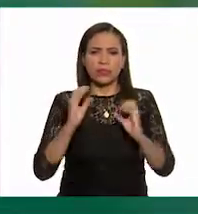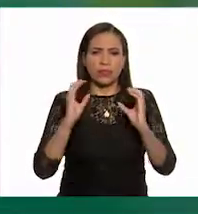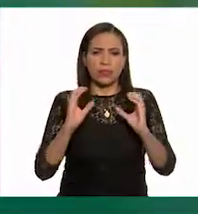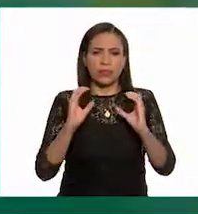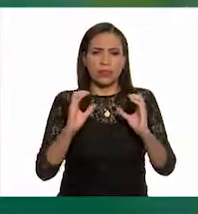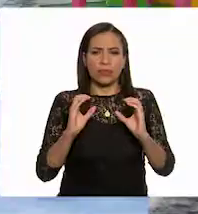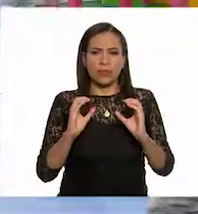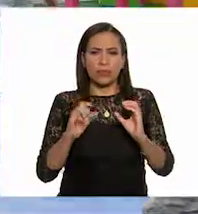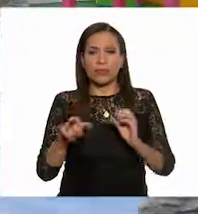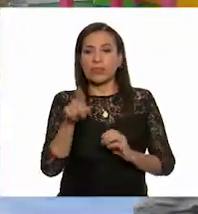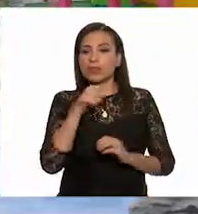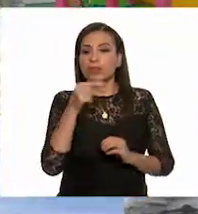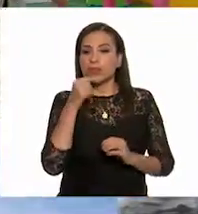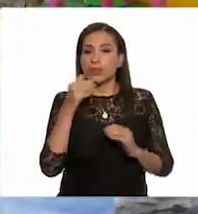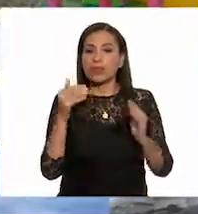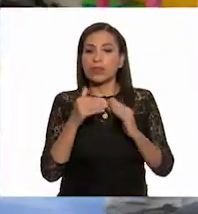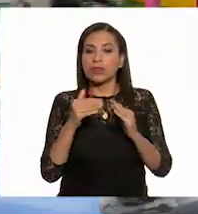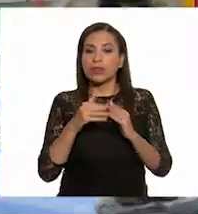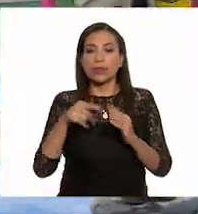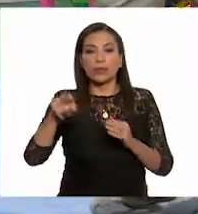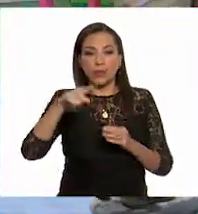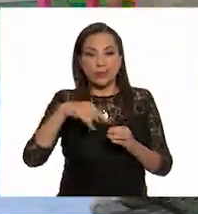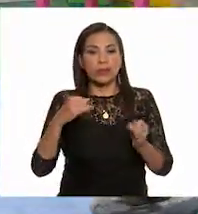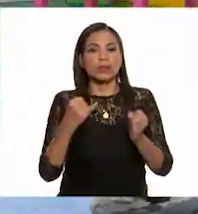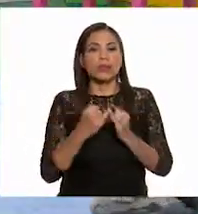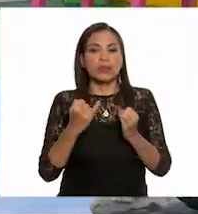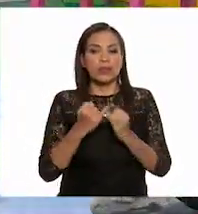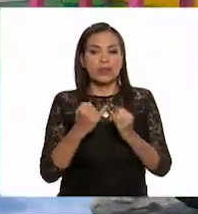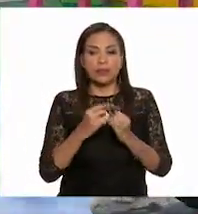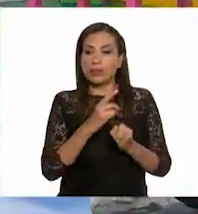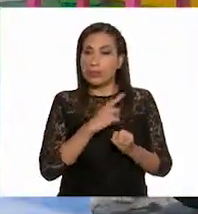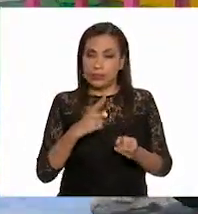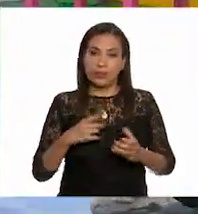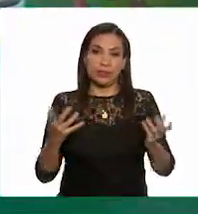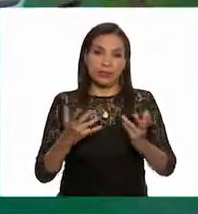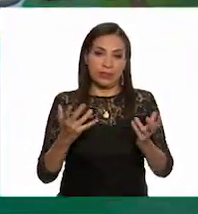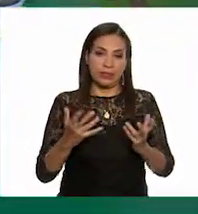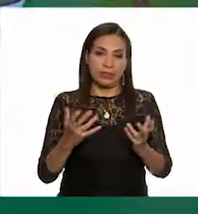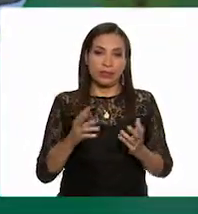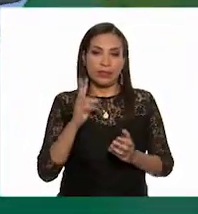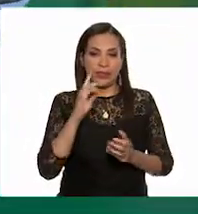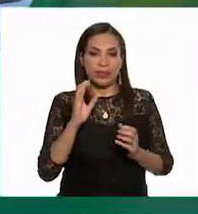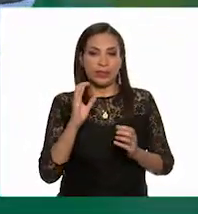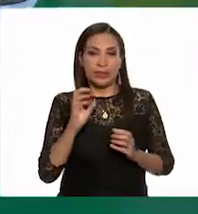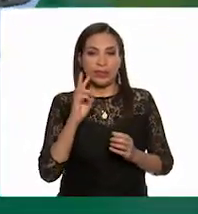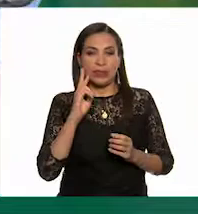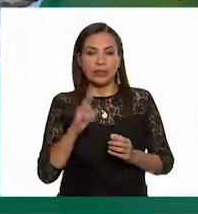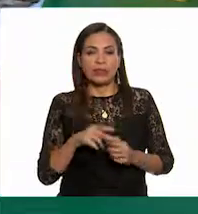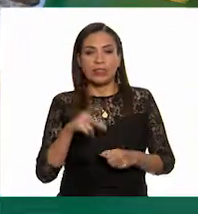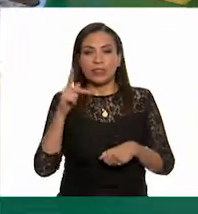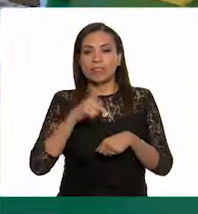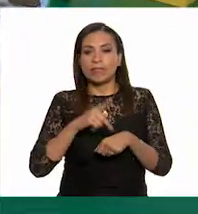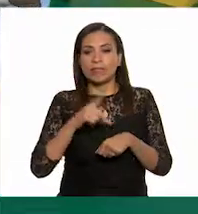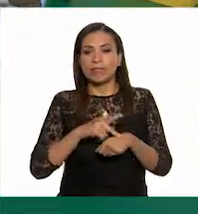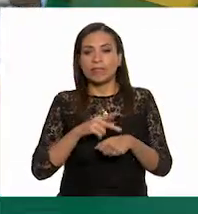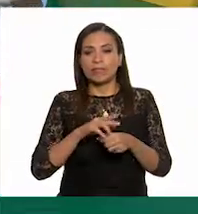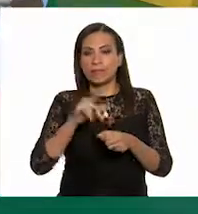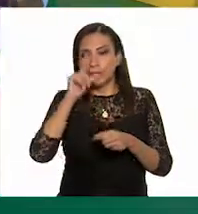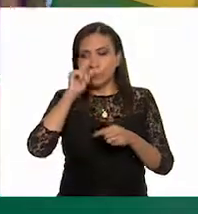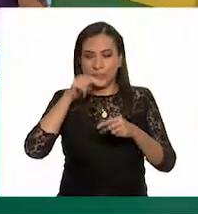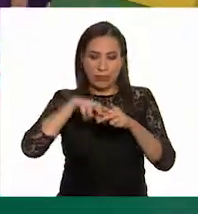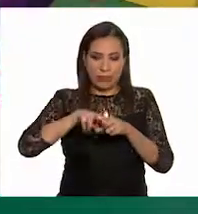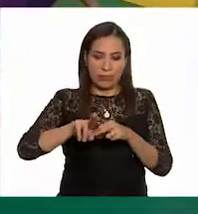Cuidado, eso. Niños, allá en casa. Ustedes también. Tienen que hacerlo. Cuidado, allá hay una piedra. Sí, esa piedra es muy resbaladiza.